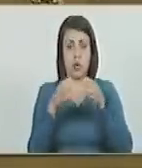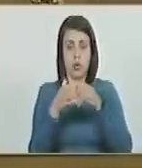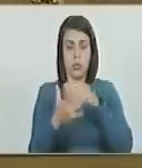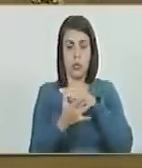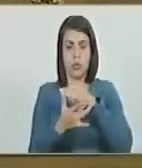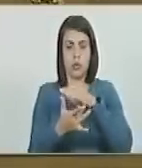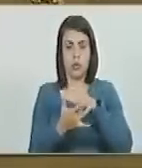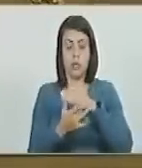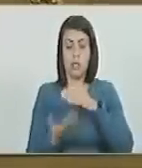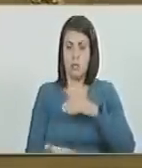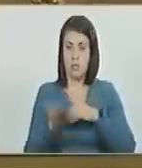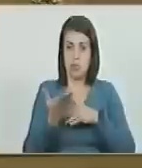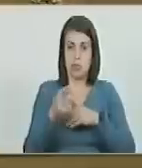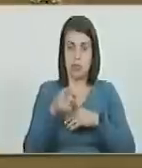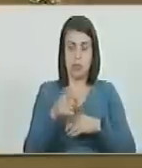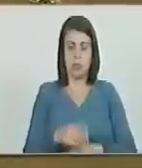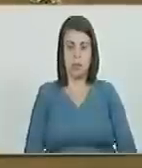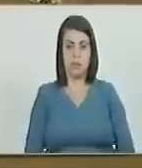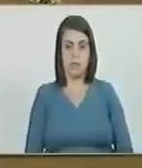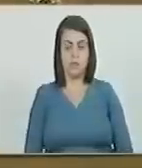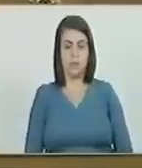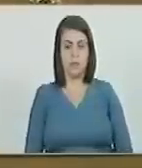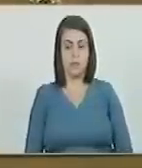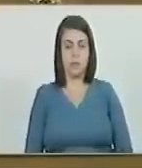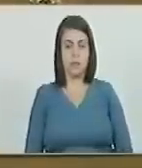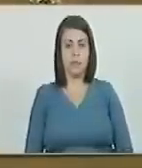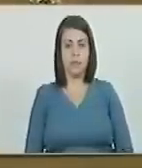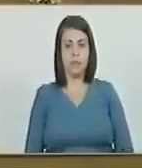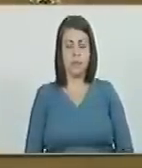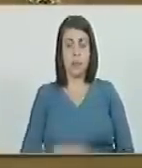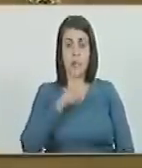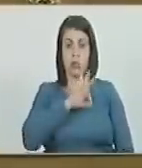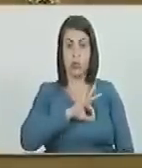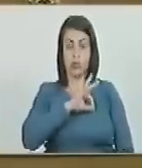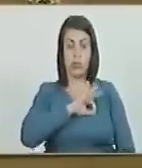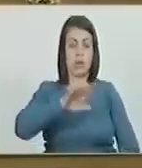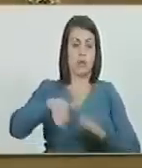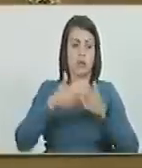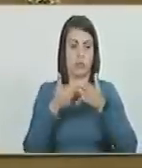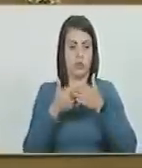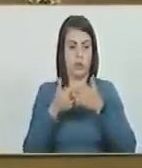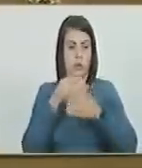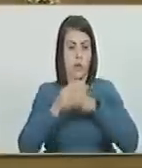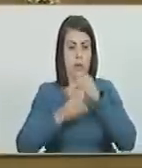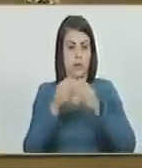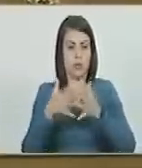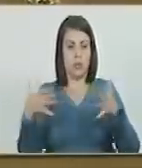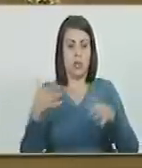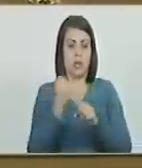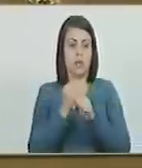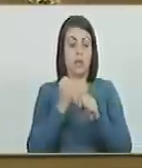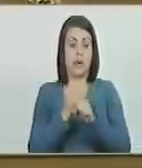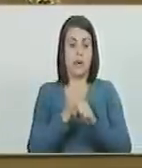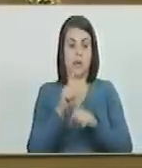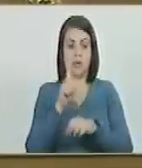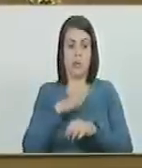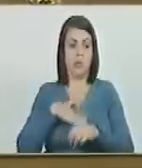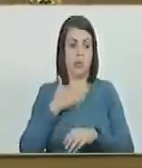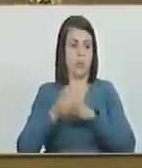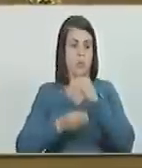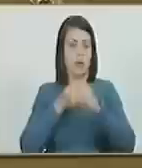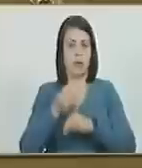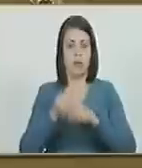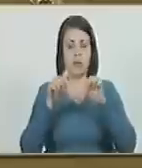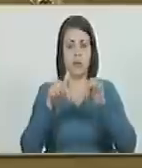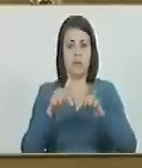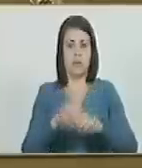técnico fue fundamental. Donde la sociedad civil hizo un gran trabajo. Sin ellos no hubiera sido